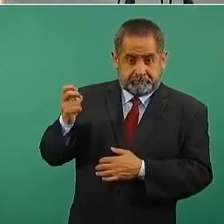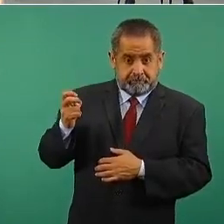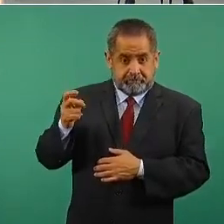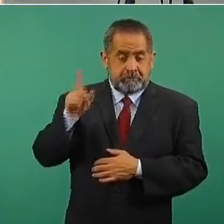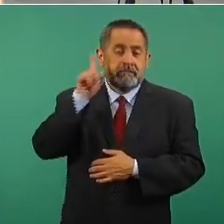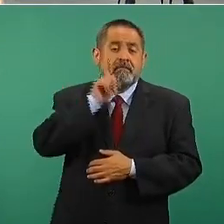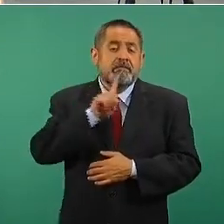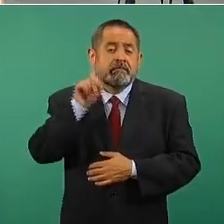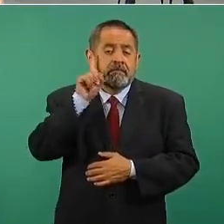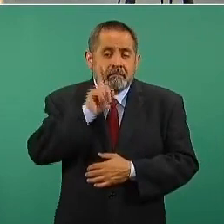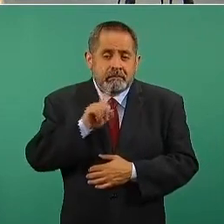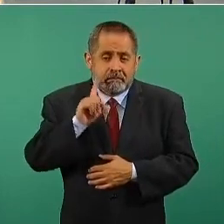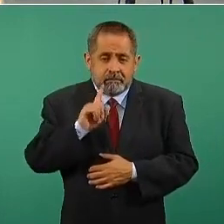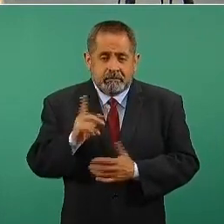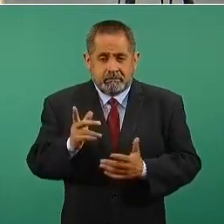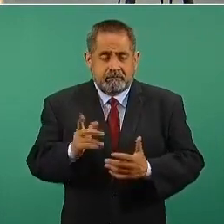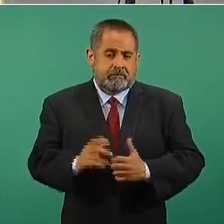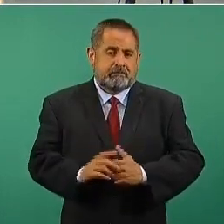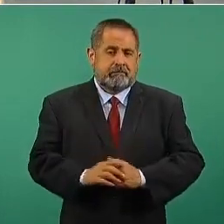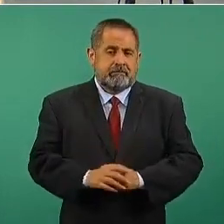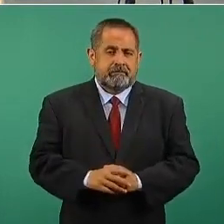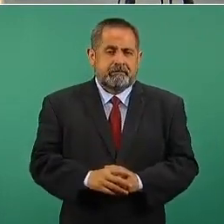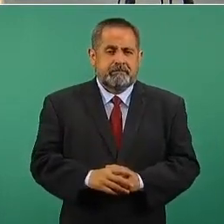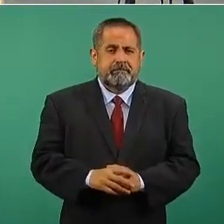son mujeres.